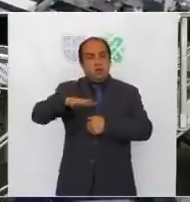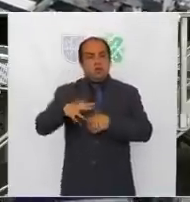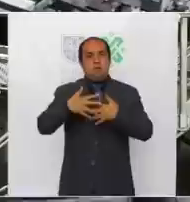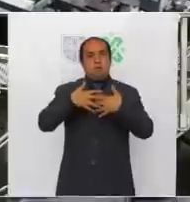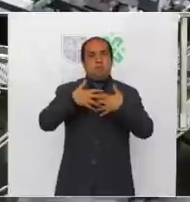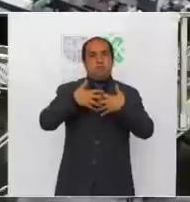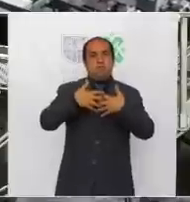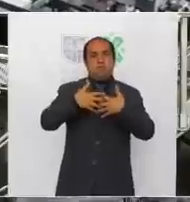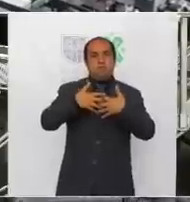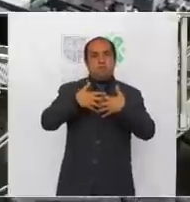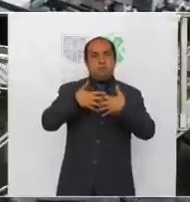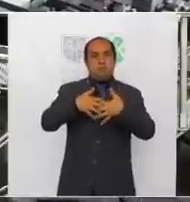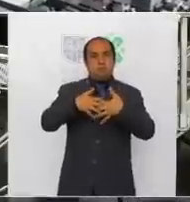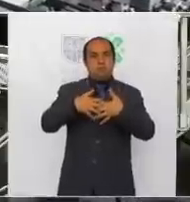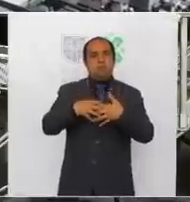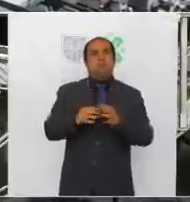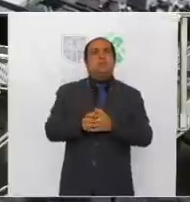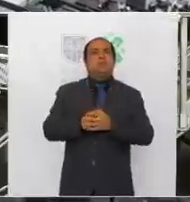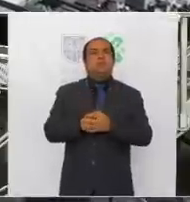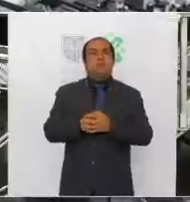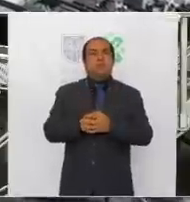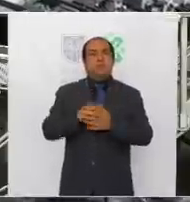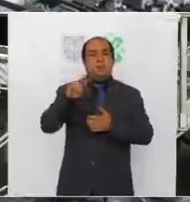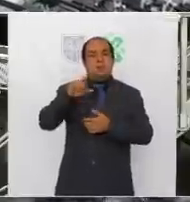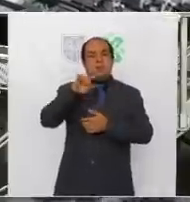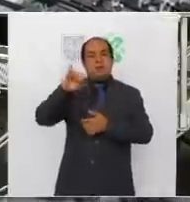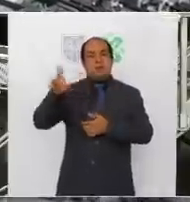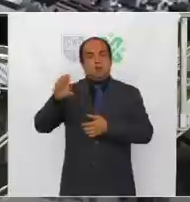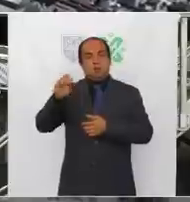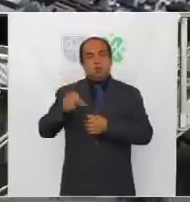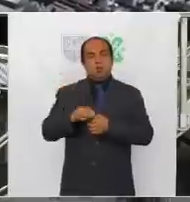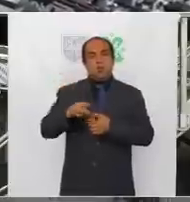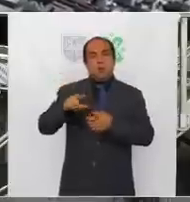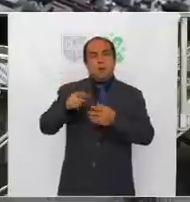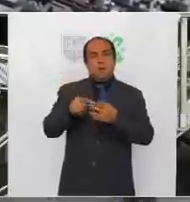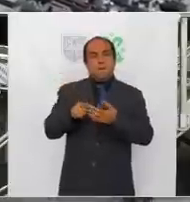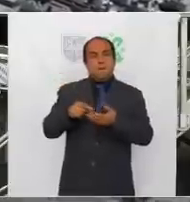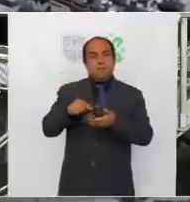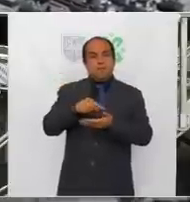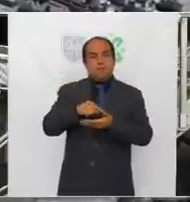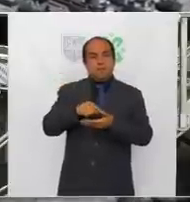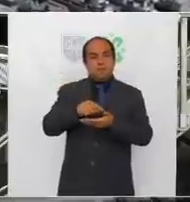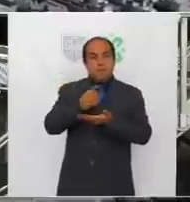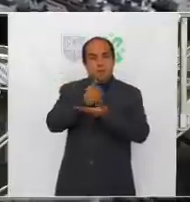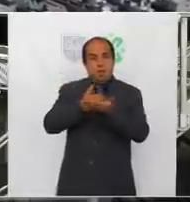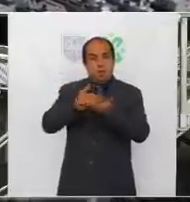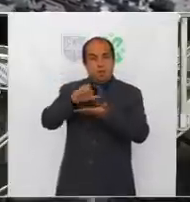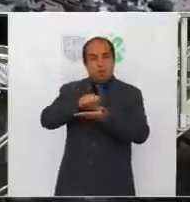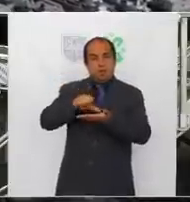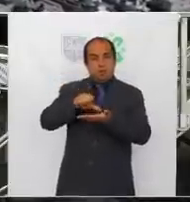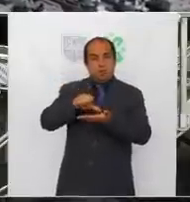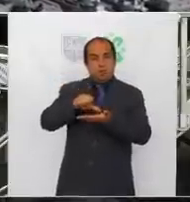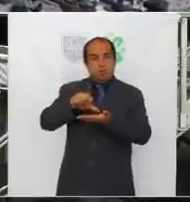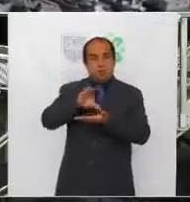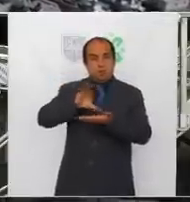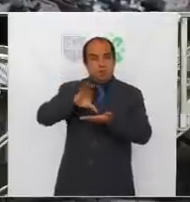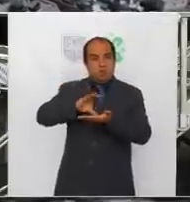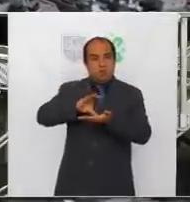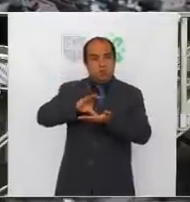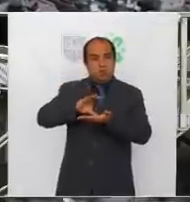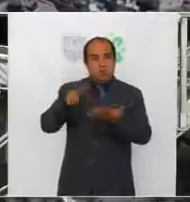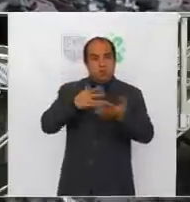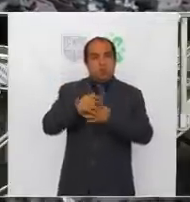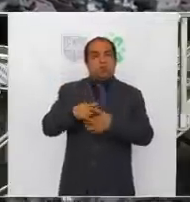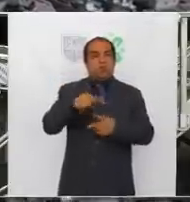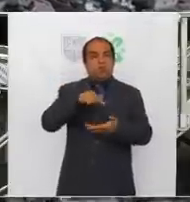Vallejo y en medio de la colonia, pues vamos a construir un espacio público que reivindique a la colonia del gas, que además es